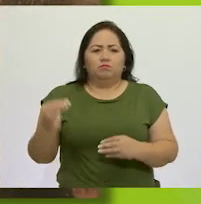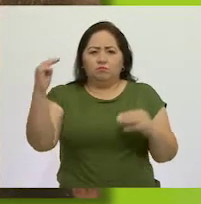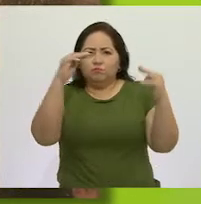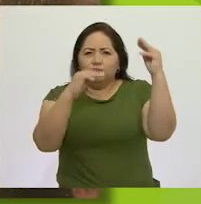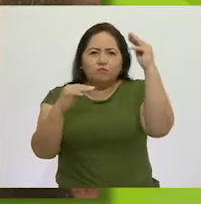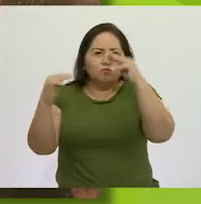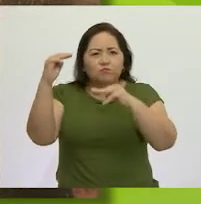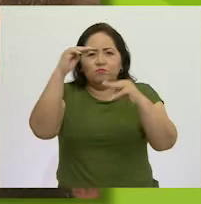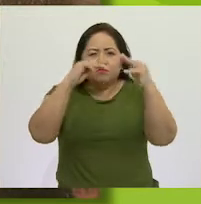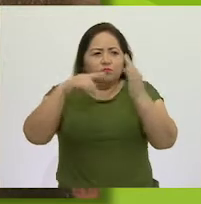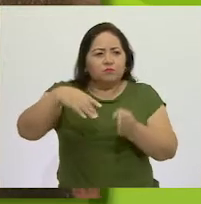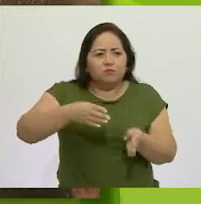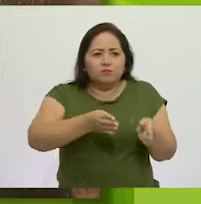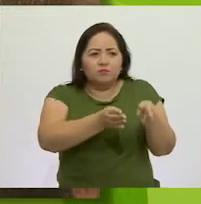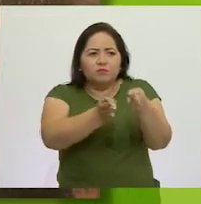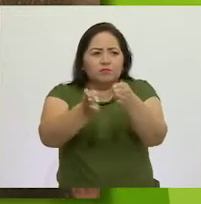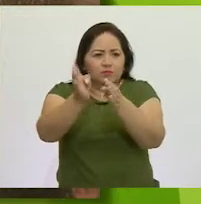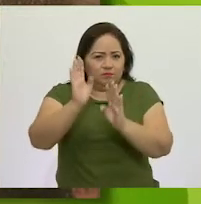Montañas y un camino.